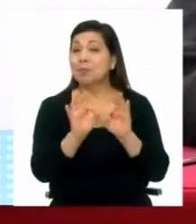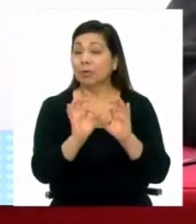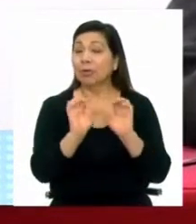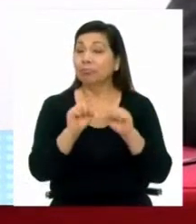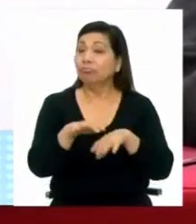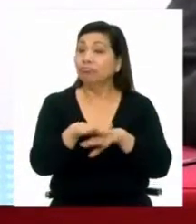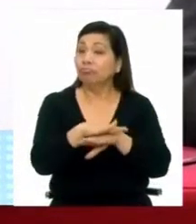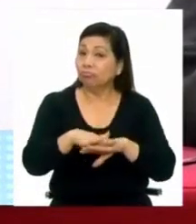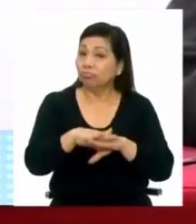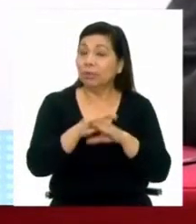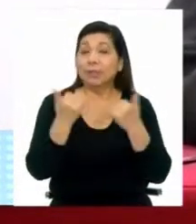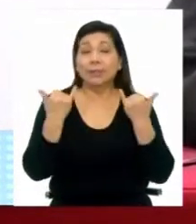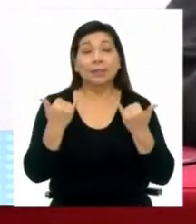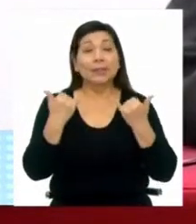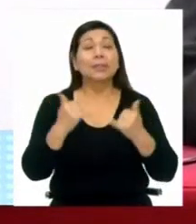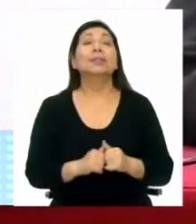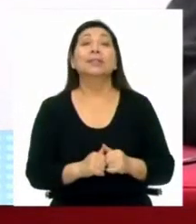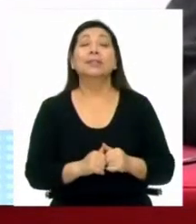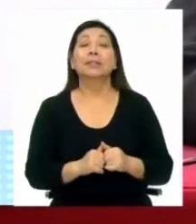hemos tratado en